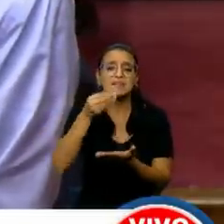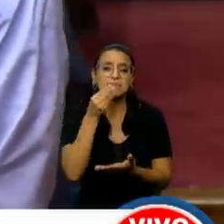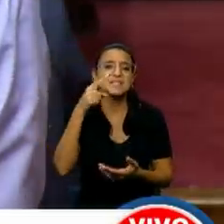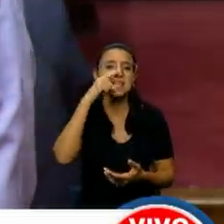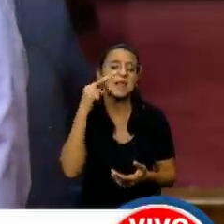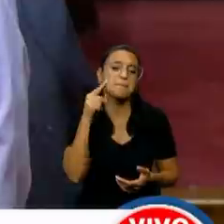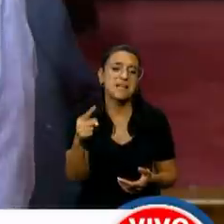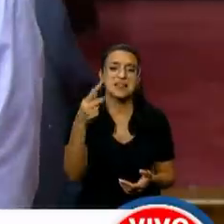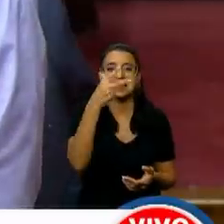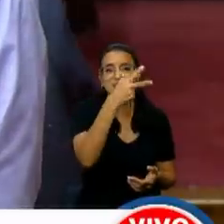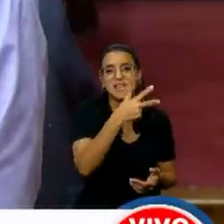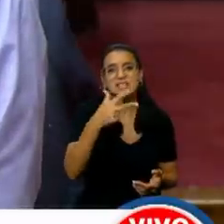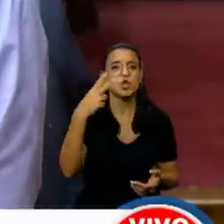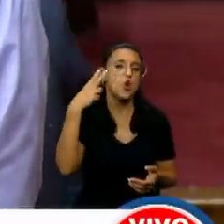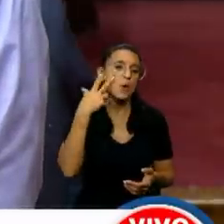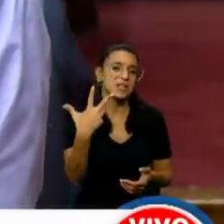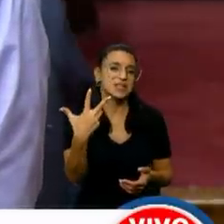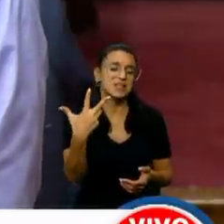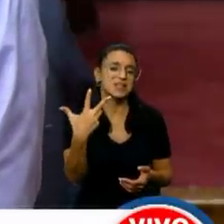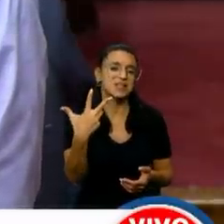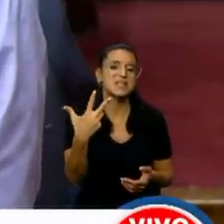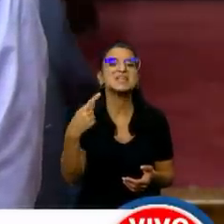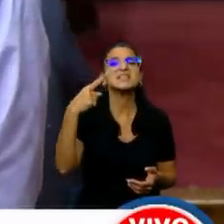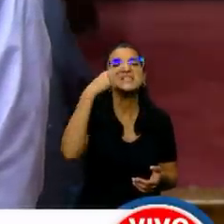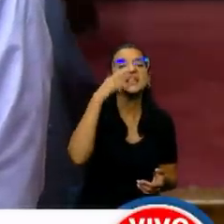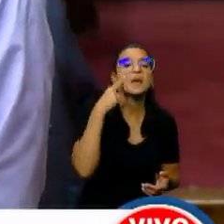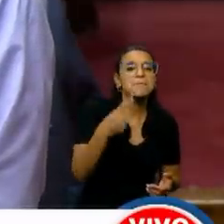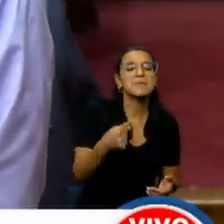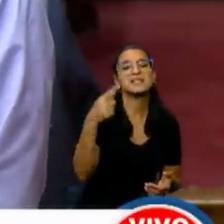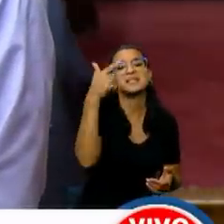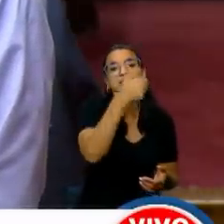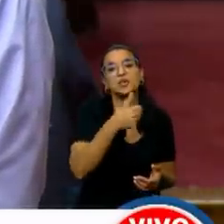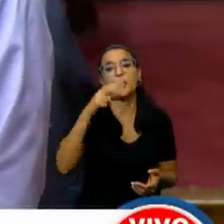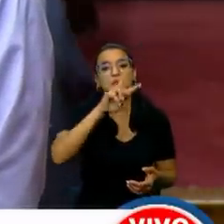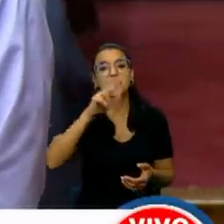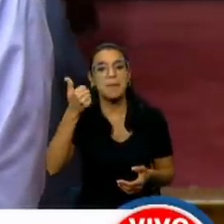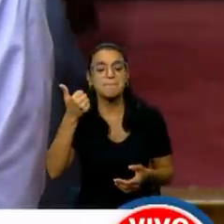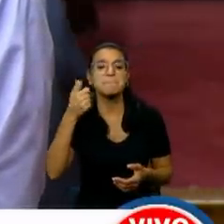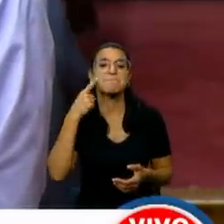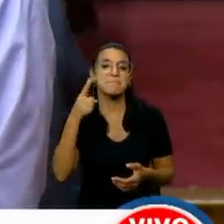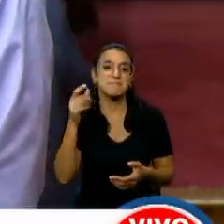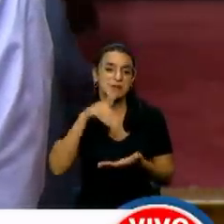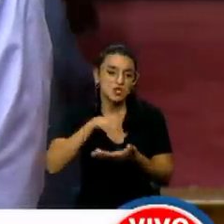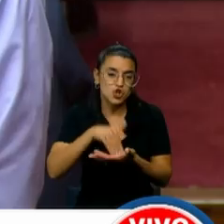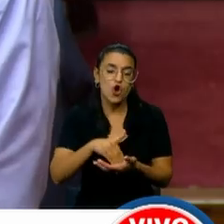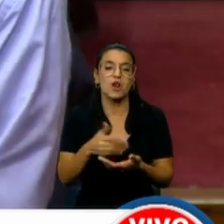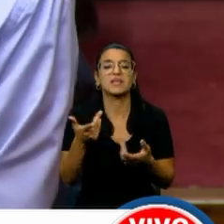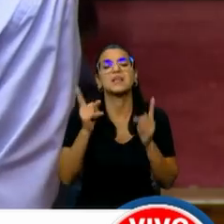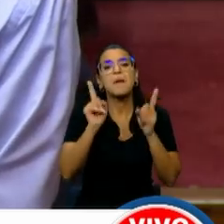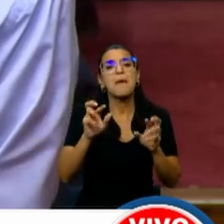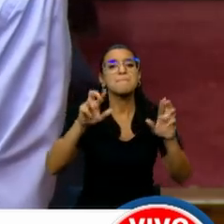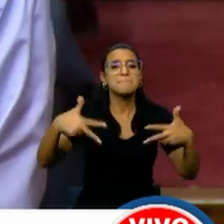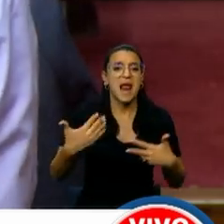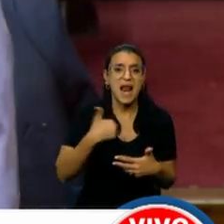mil 393 mil 7 mil 393 millones o por ejemplo el plan